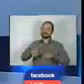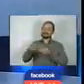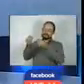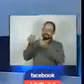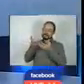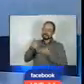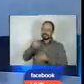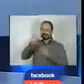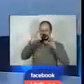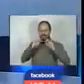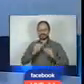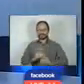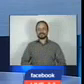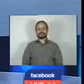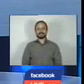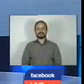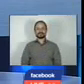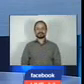reporte. Feliz noche.